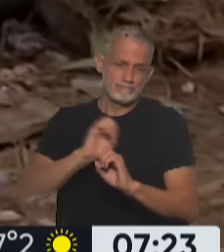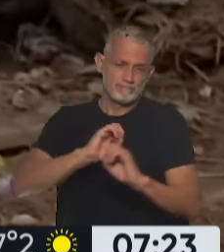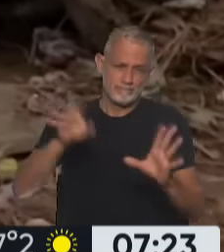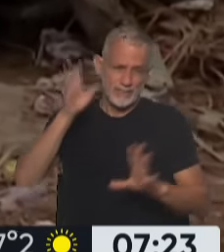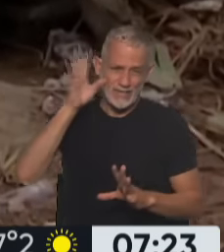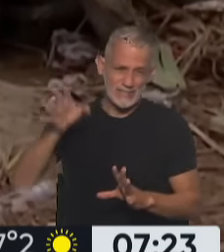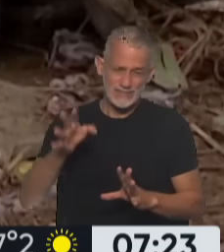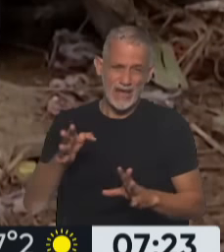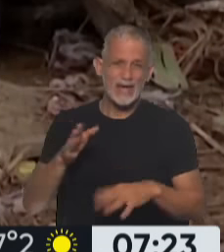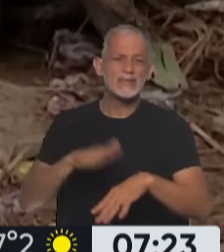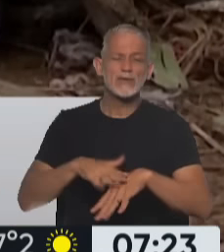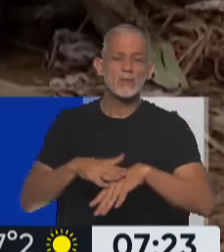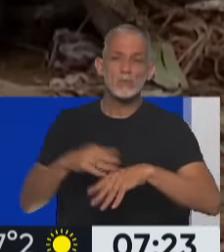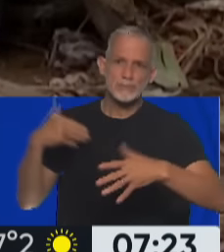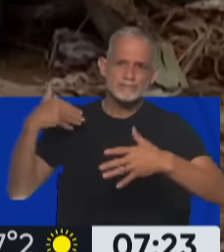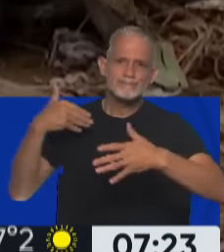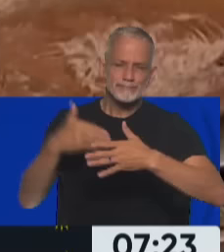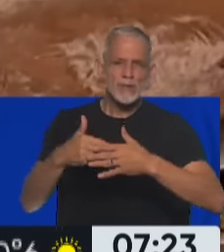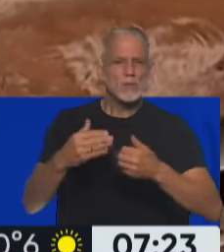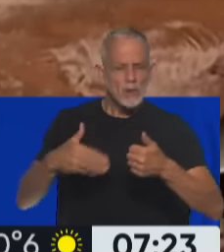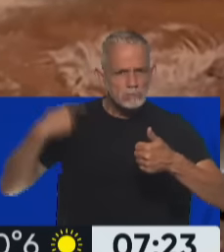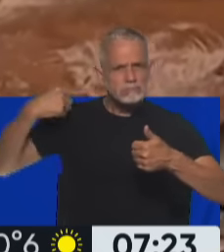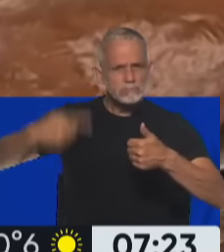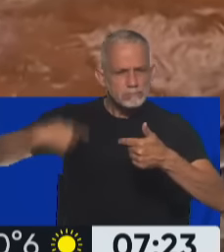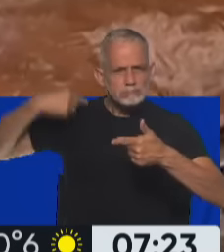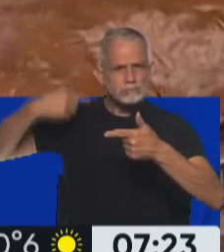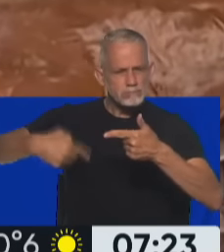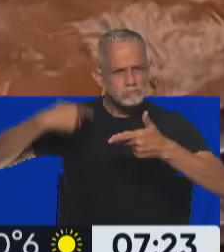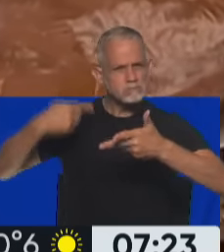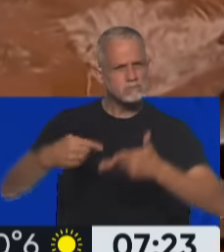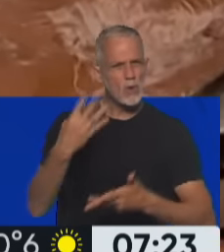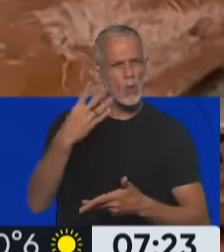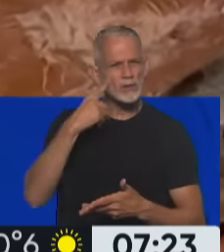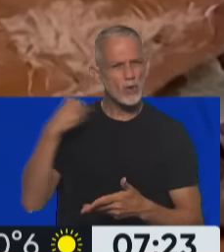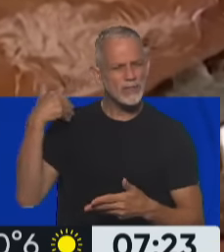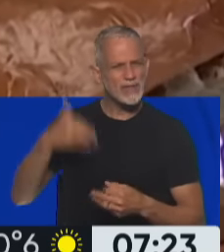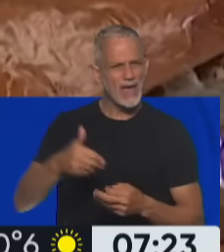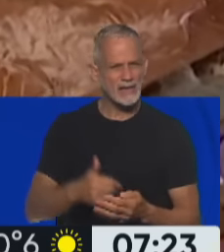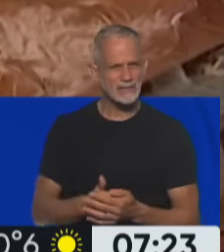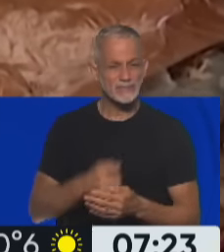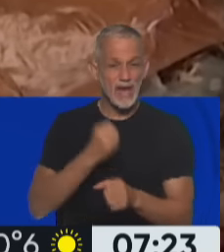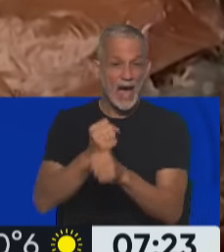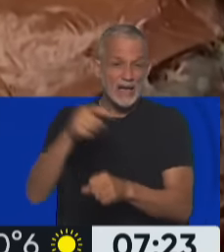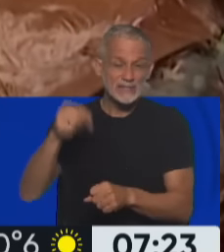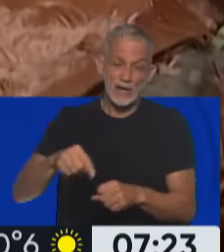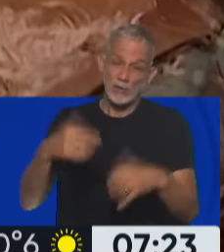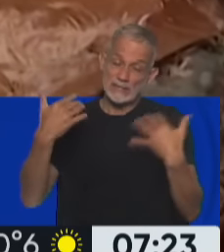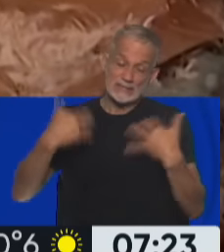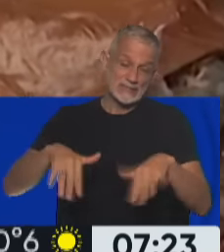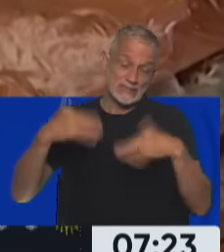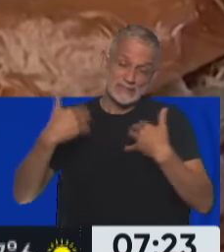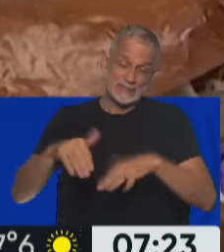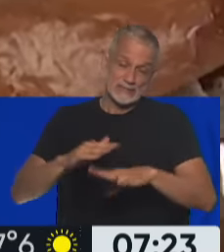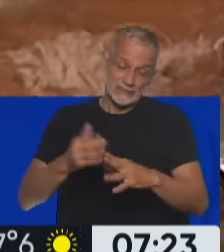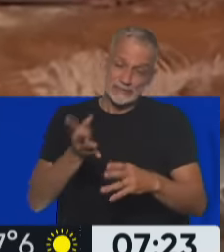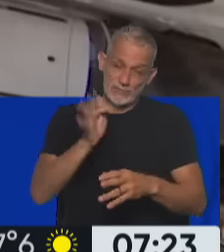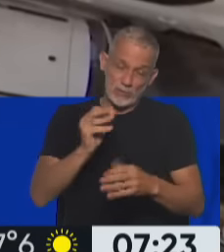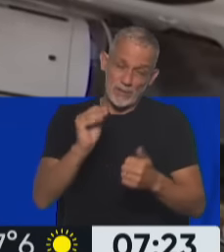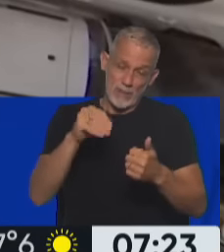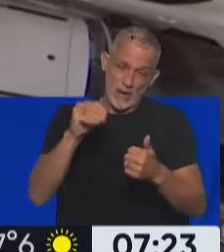raíz de lo que sucedió y de lo que viene ocurriendo ya desde hace por lo menos 4 Estamos días. contabilizando hasta el momento y es una cifra lamentablemente que